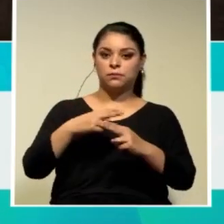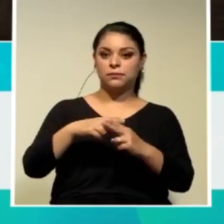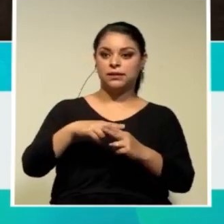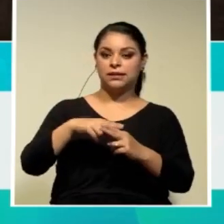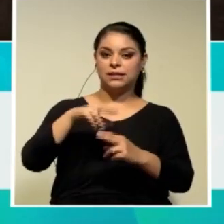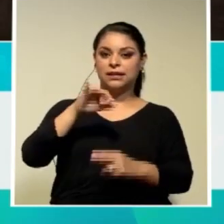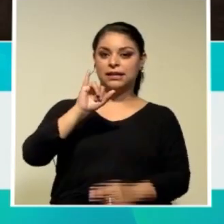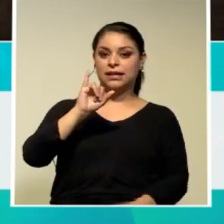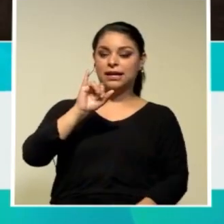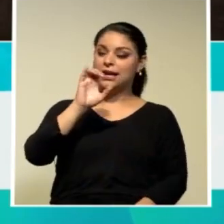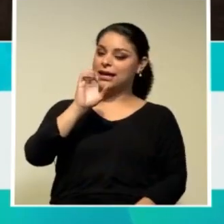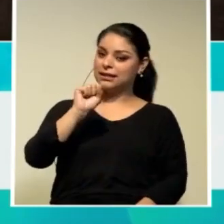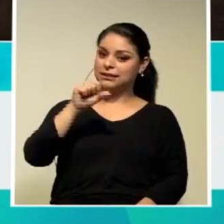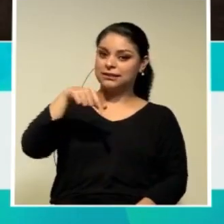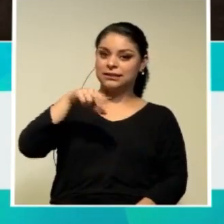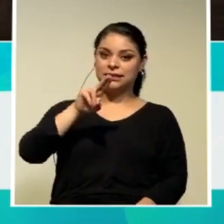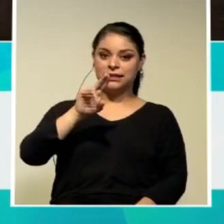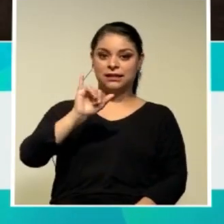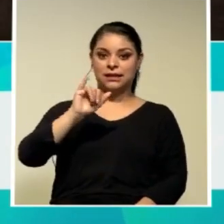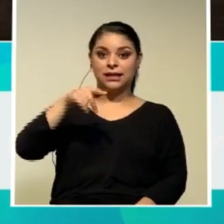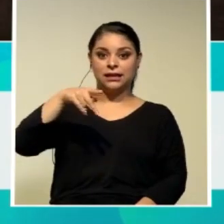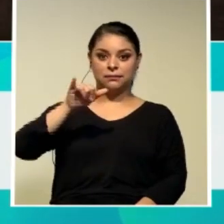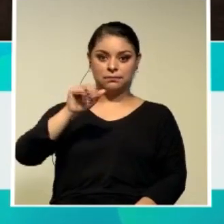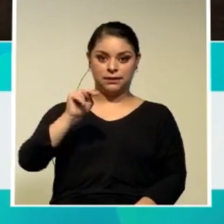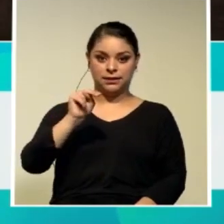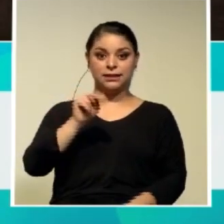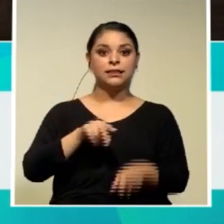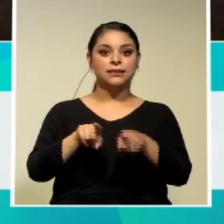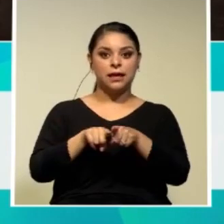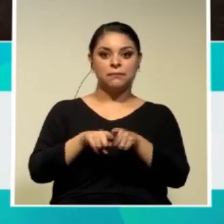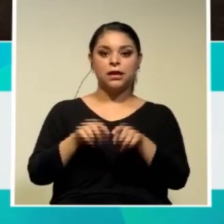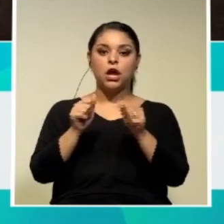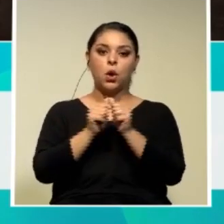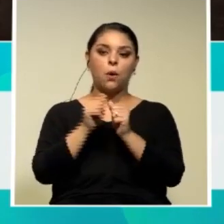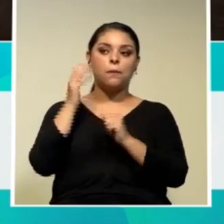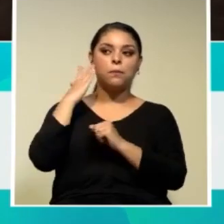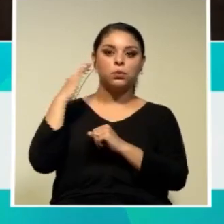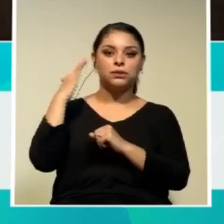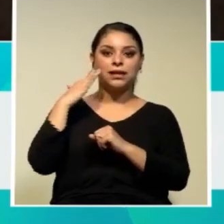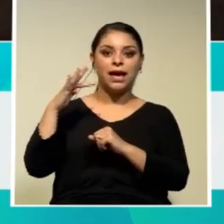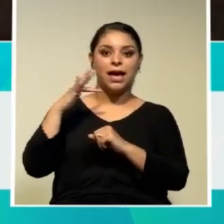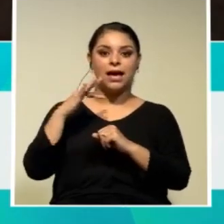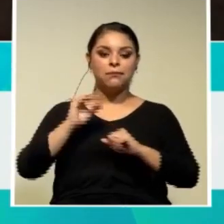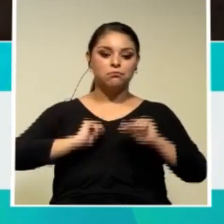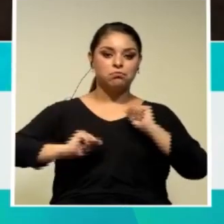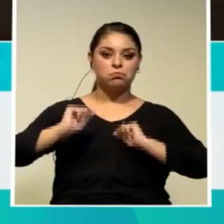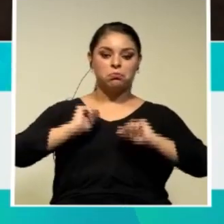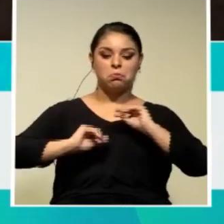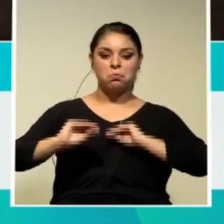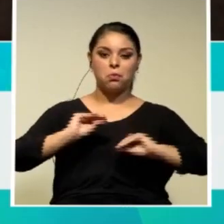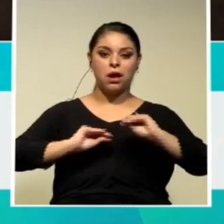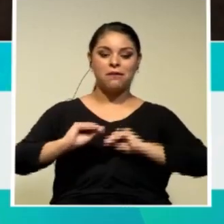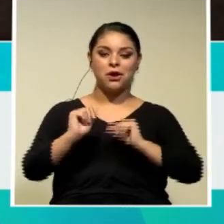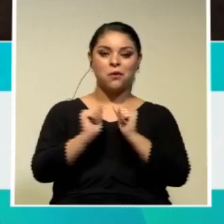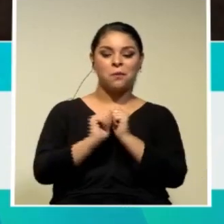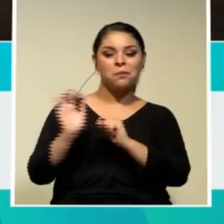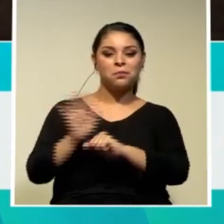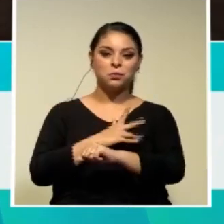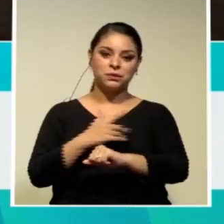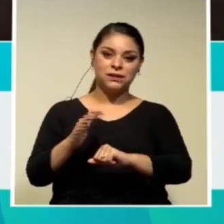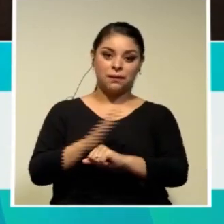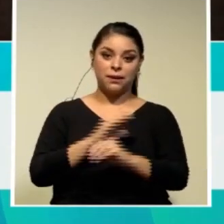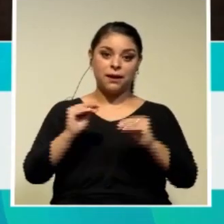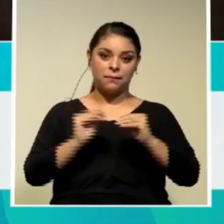una musiquita, entonces lo hacemos al ritmo de la música todo, ¿verdad? Sí, para también. Infundirnos más ánimo a nosotros mismos. Excelente,